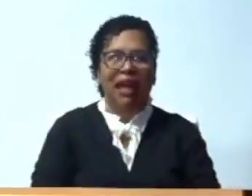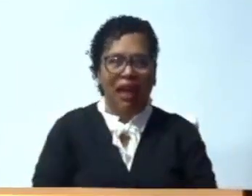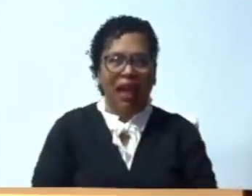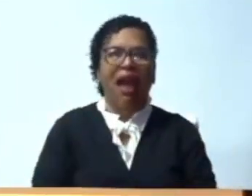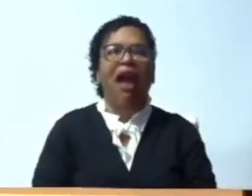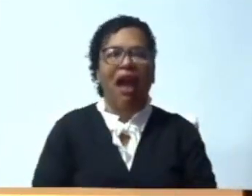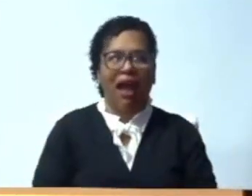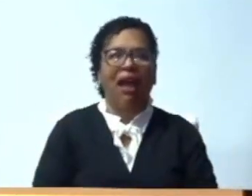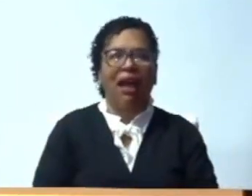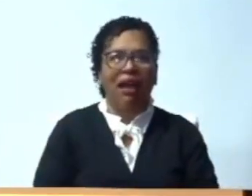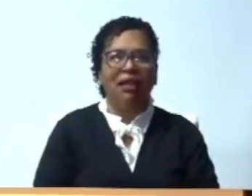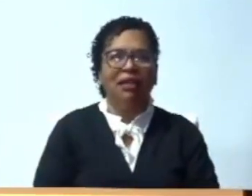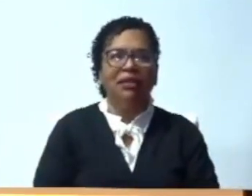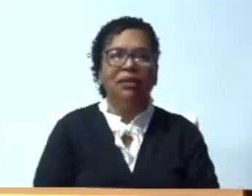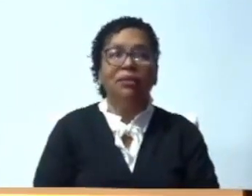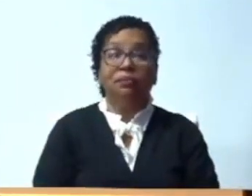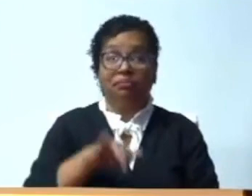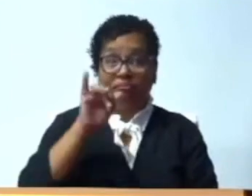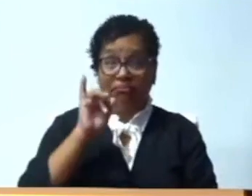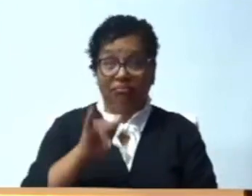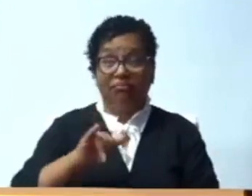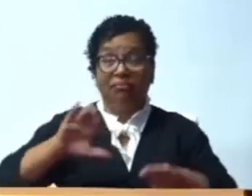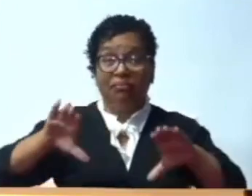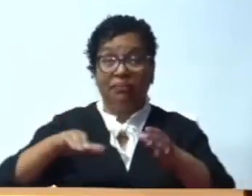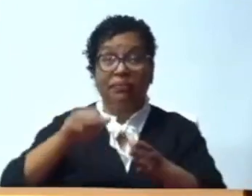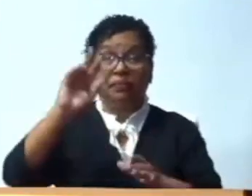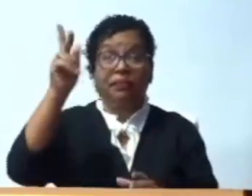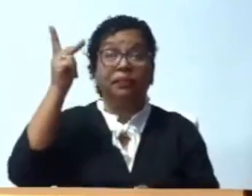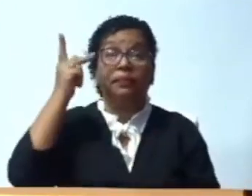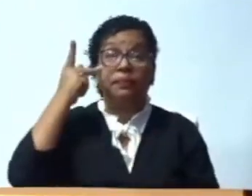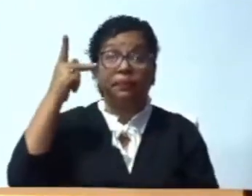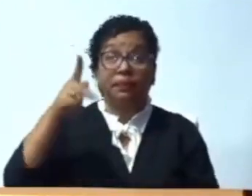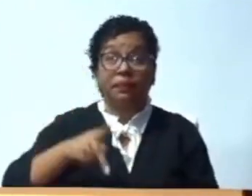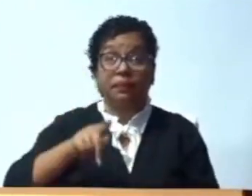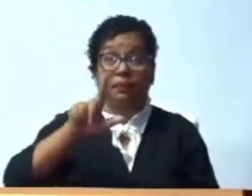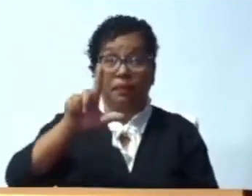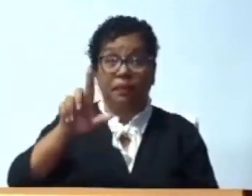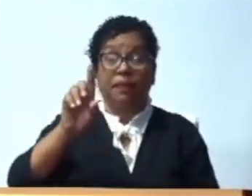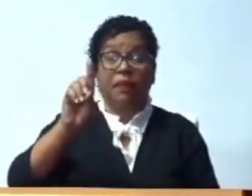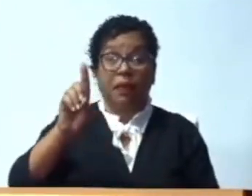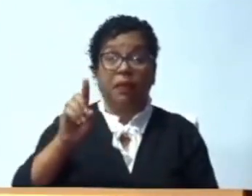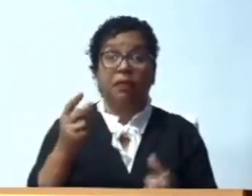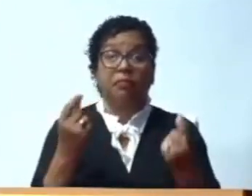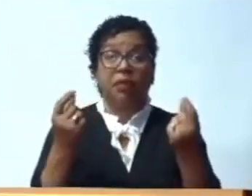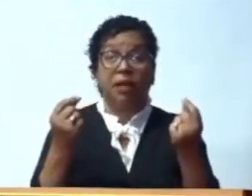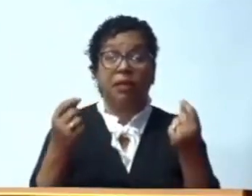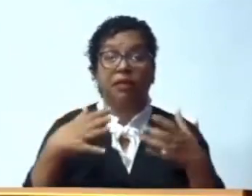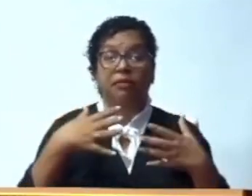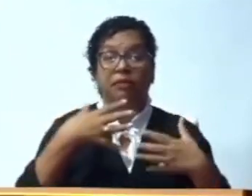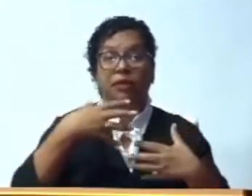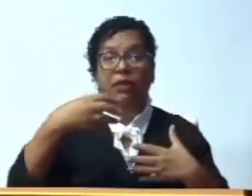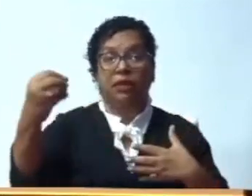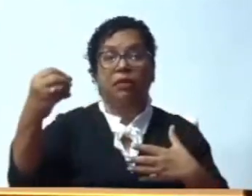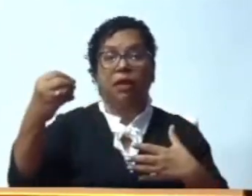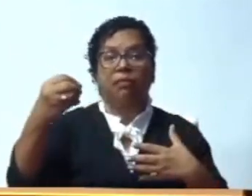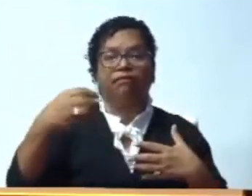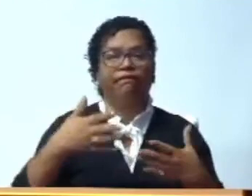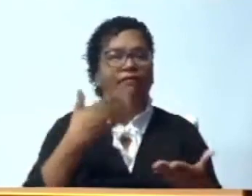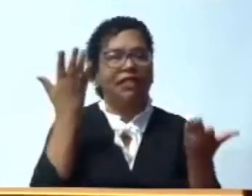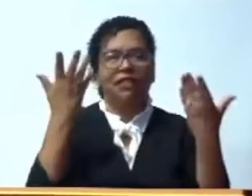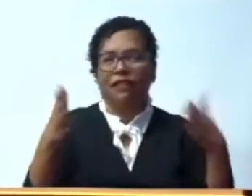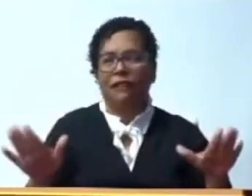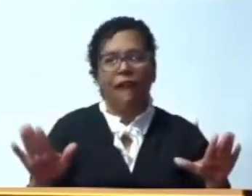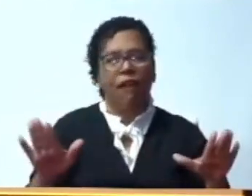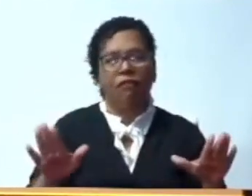partido de la Liberación Dominicana anuncia en estos momentos su retiro de este hemiciclo ya está bueno